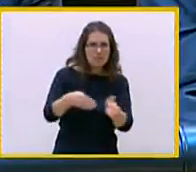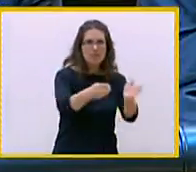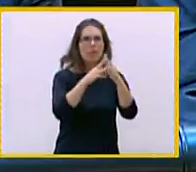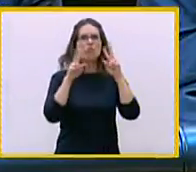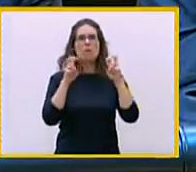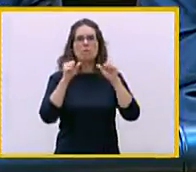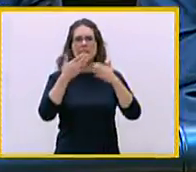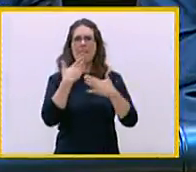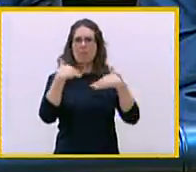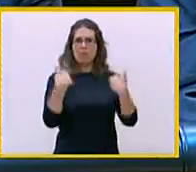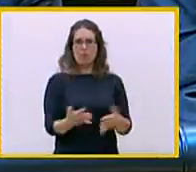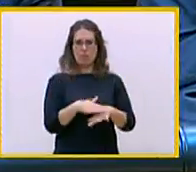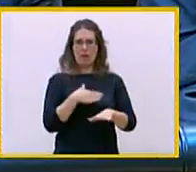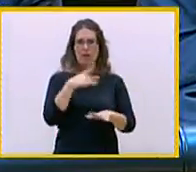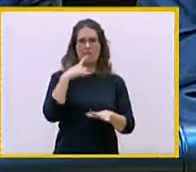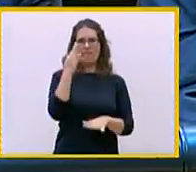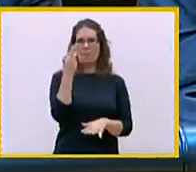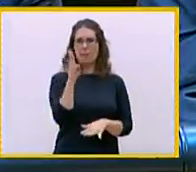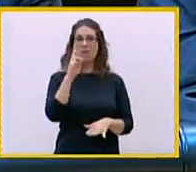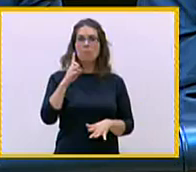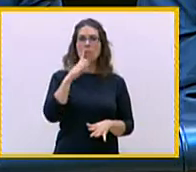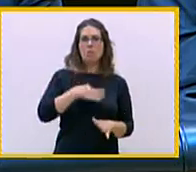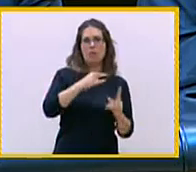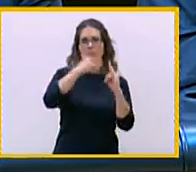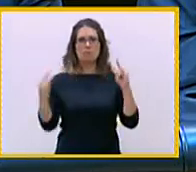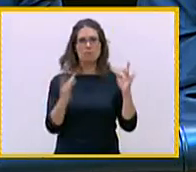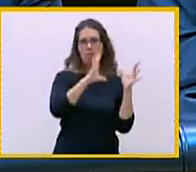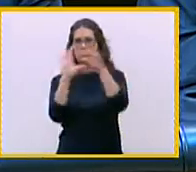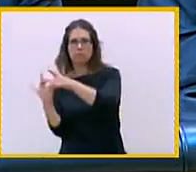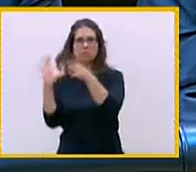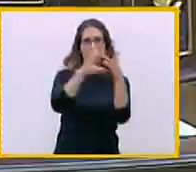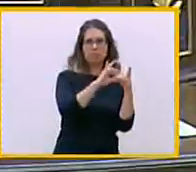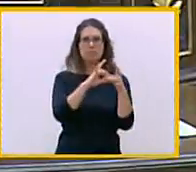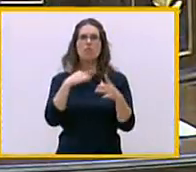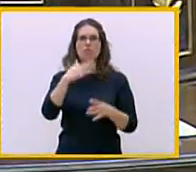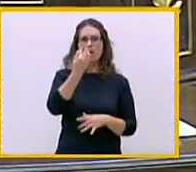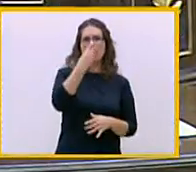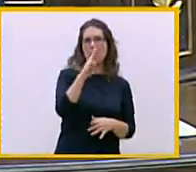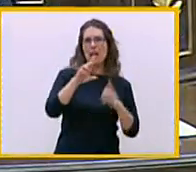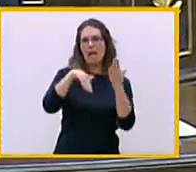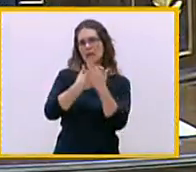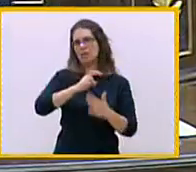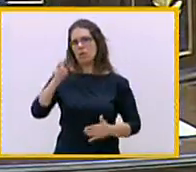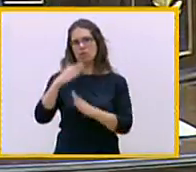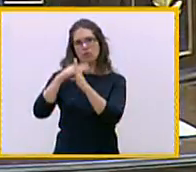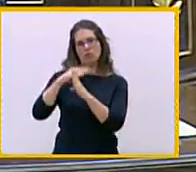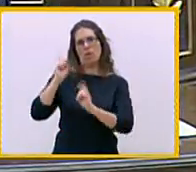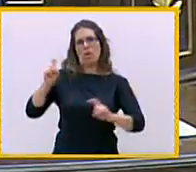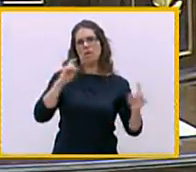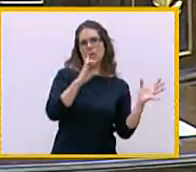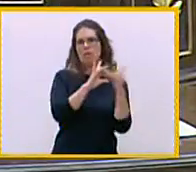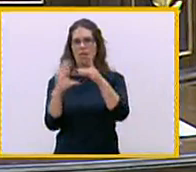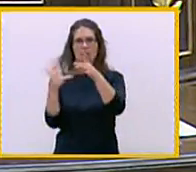profesional, pasarelas flexibles entre formación profesional y otros niveles educativos, una oferta de